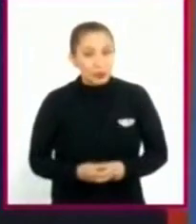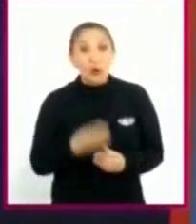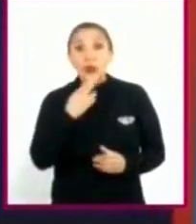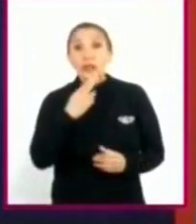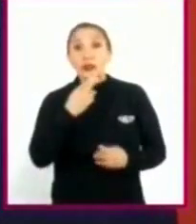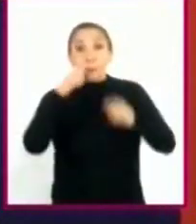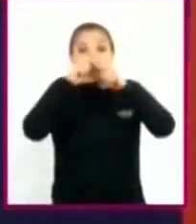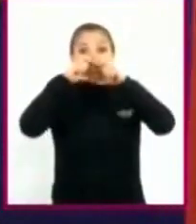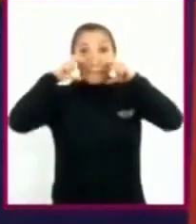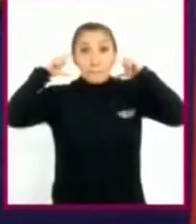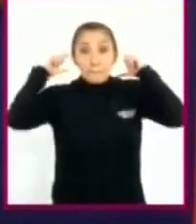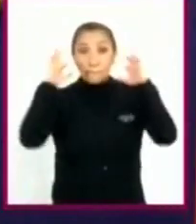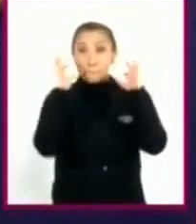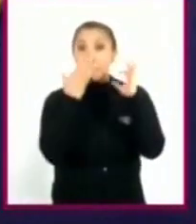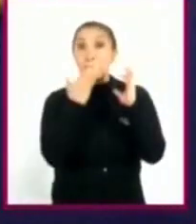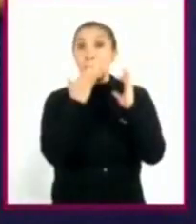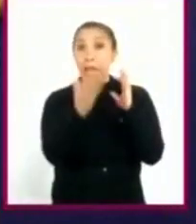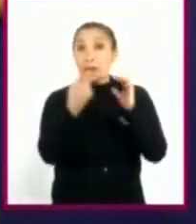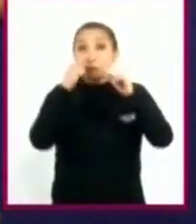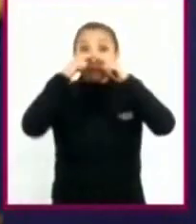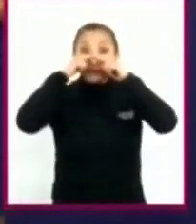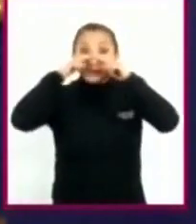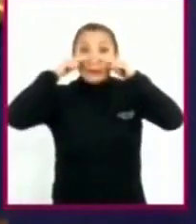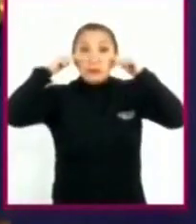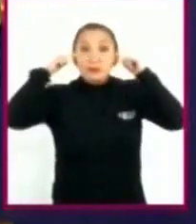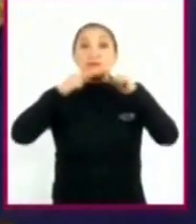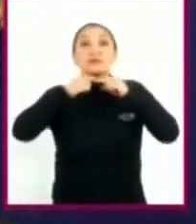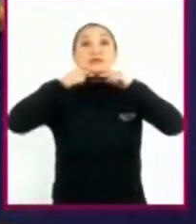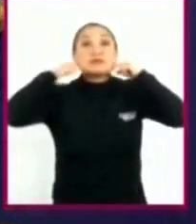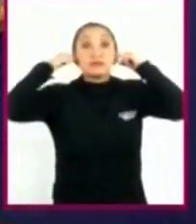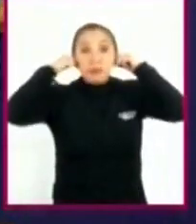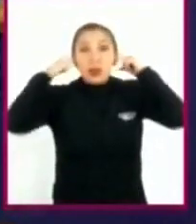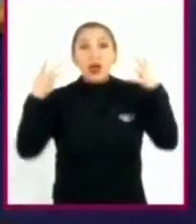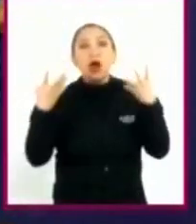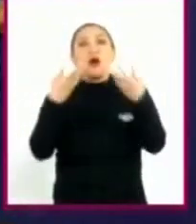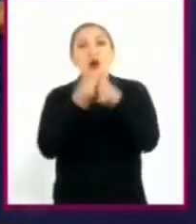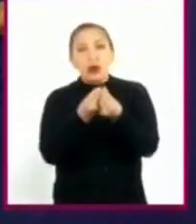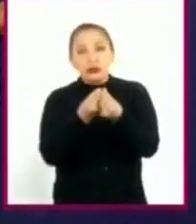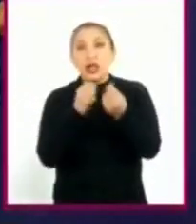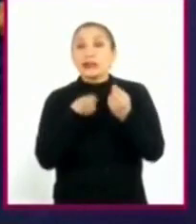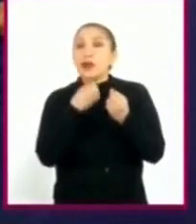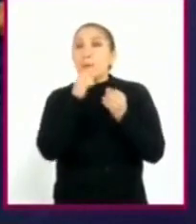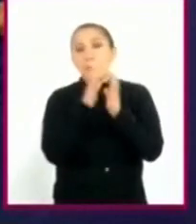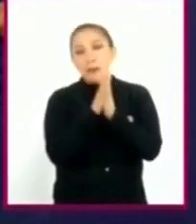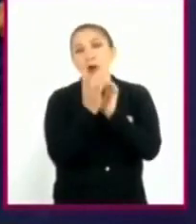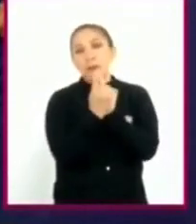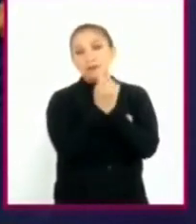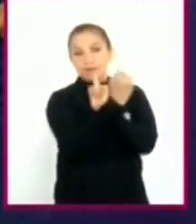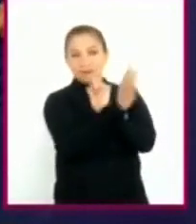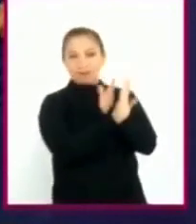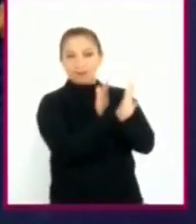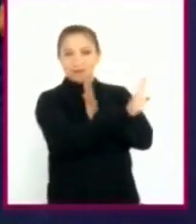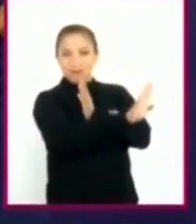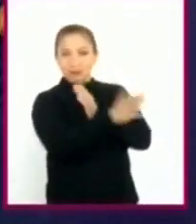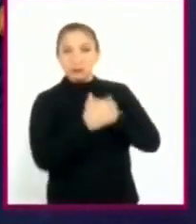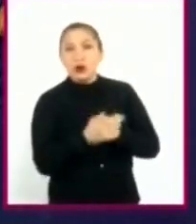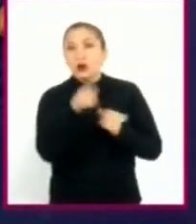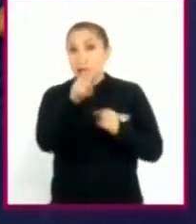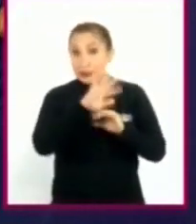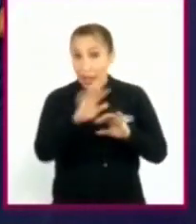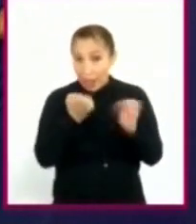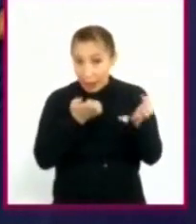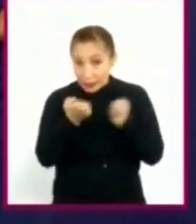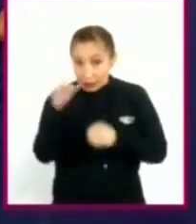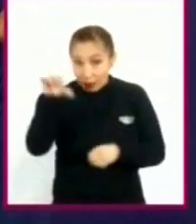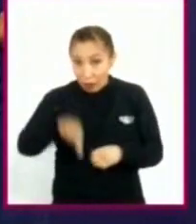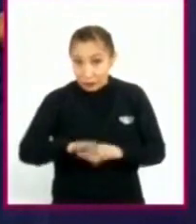el cubrebocas adecuadamente tapando nariz y boca, y aunque juntos, guardar y pedir la sana distancia. ¿Ustedes ya hicieron